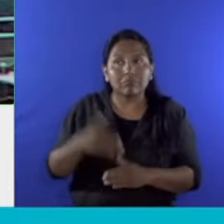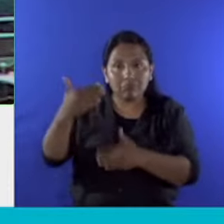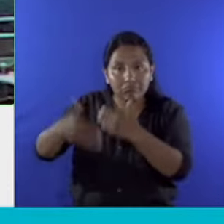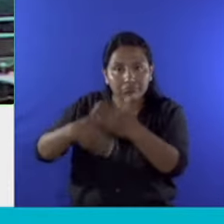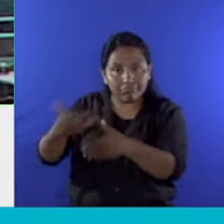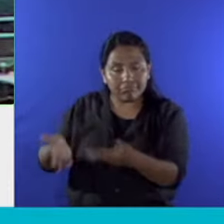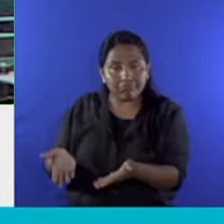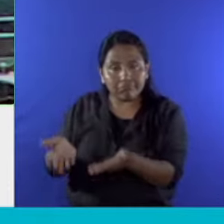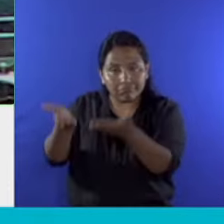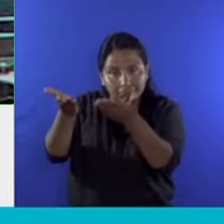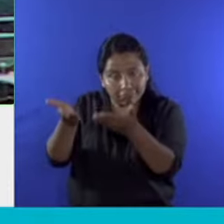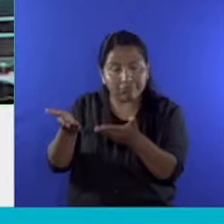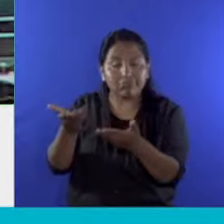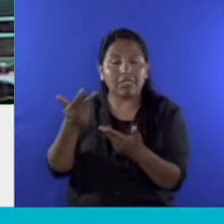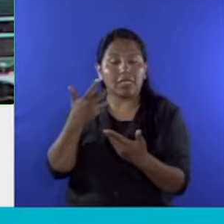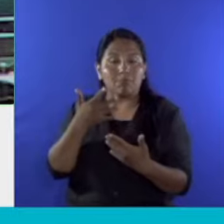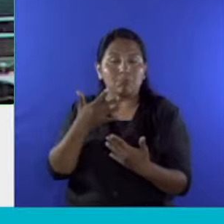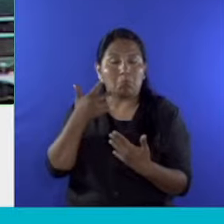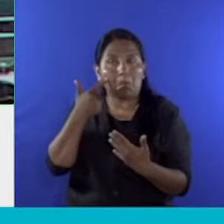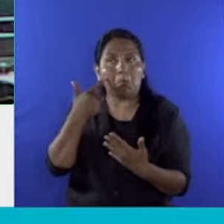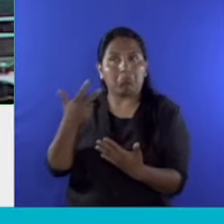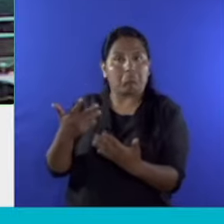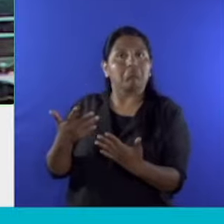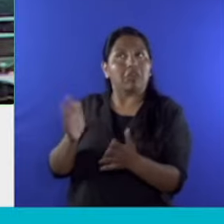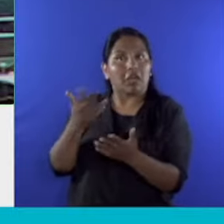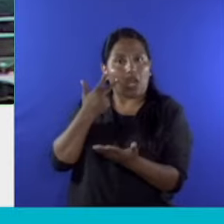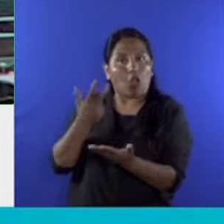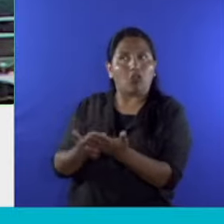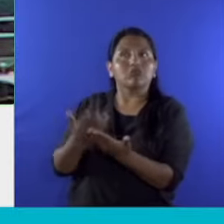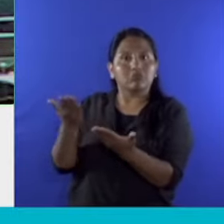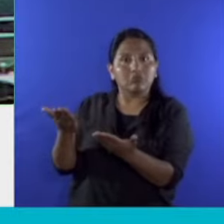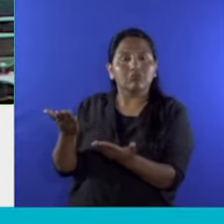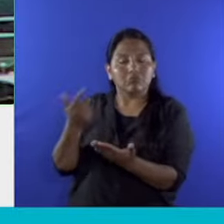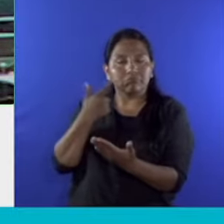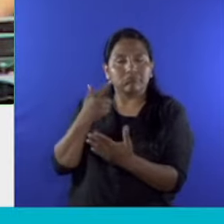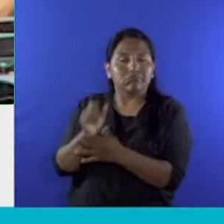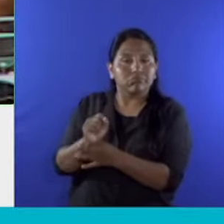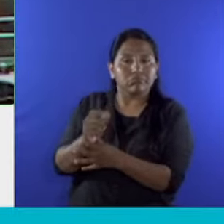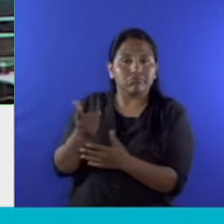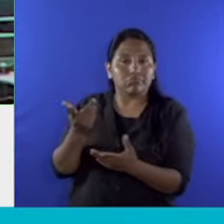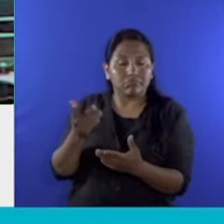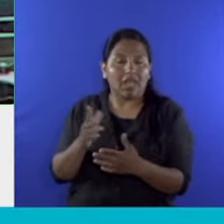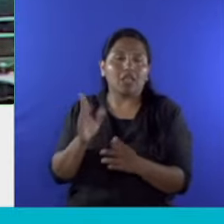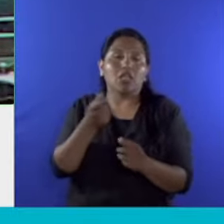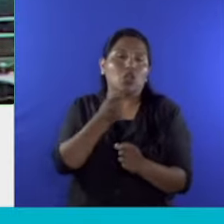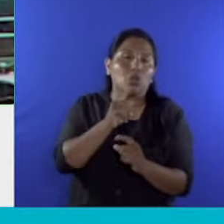crece, tiene prestigio, es reconocido, aunque en Córdoba se vote a Milei.